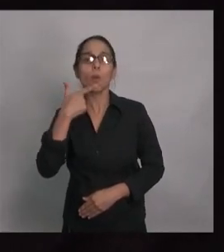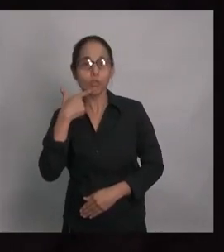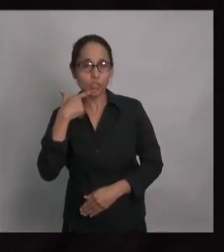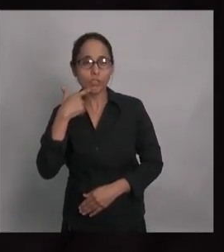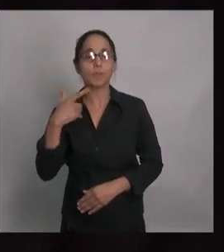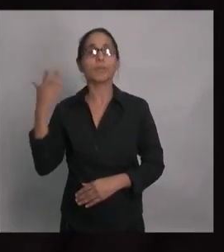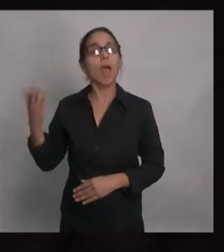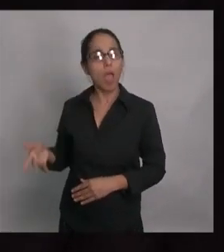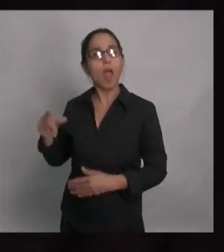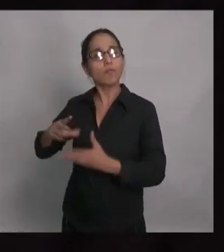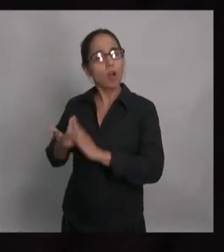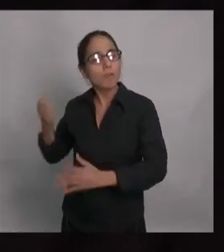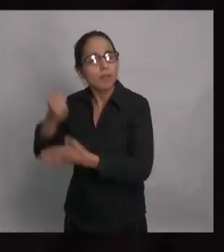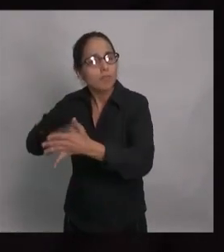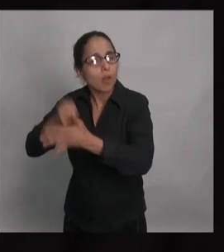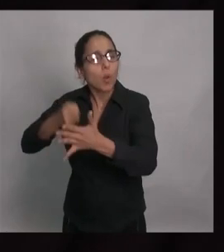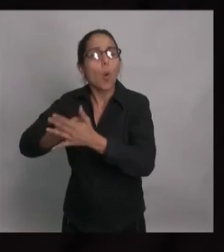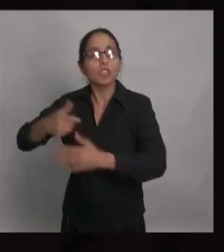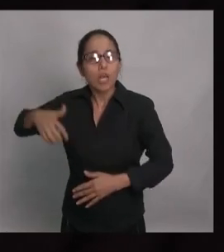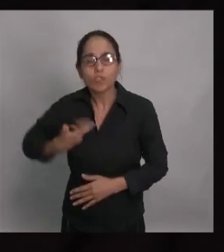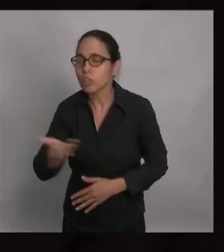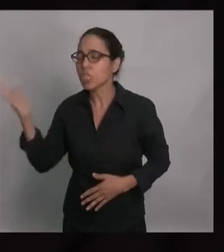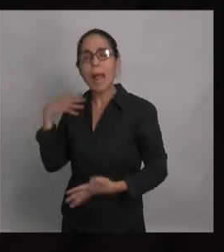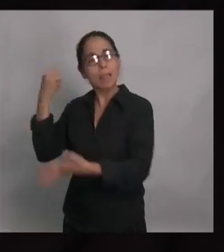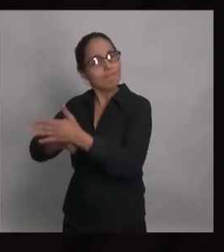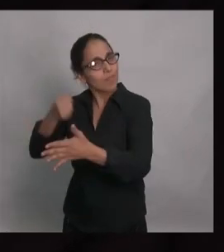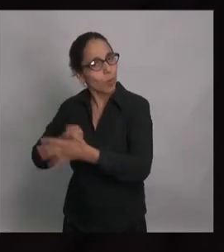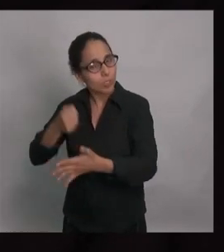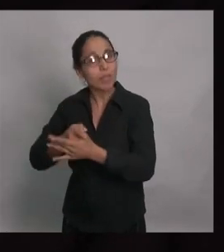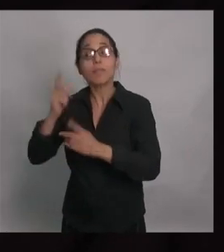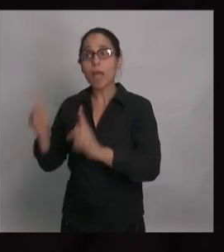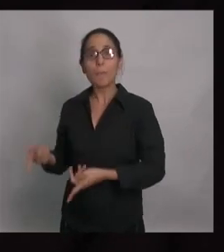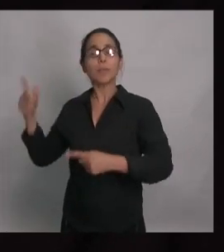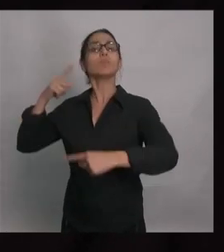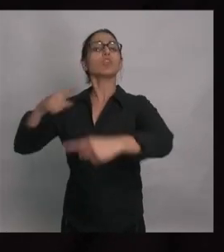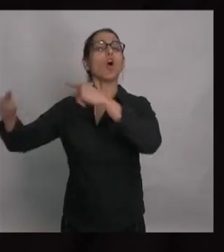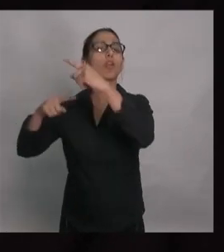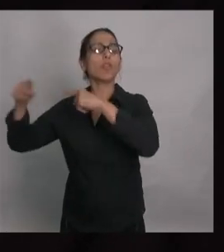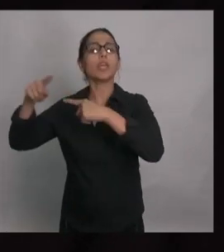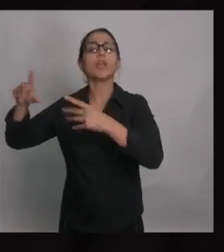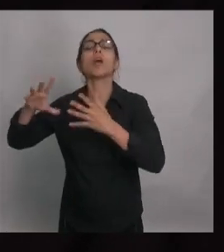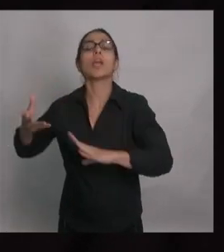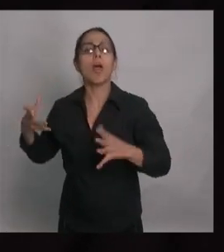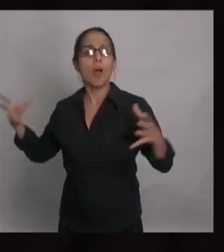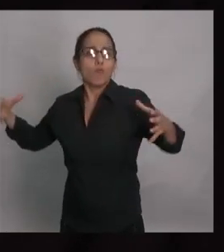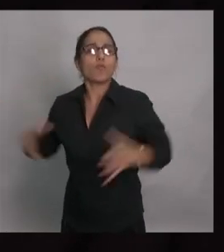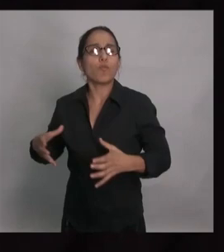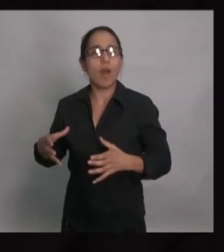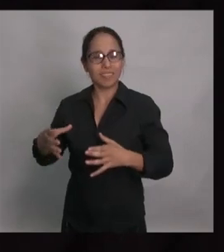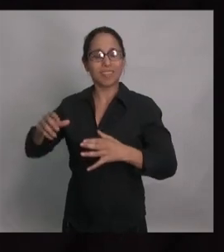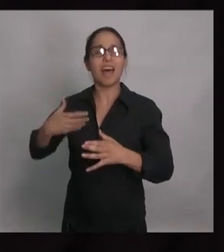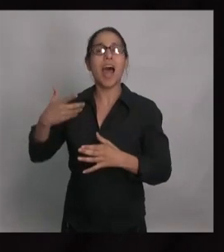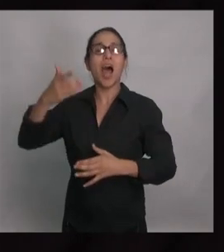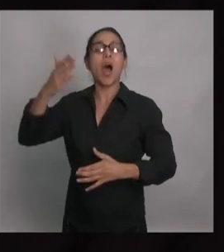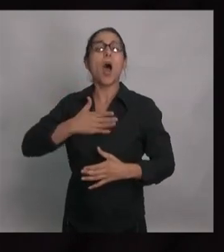Es militante social y es también coordinador de la Fuerza Patia Grande. Un